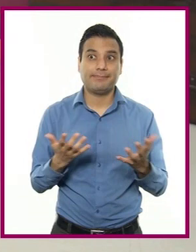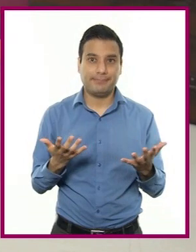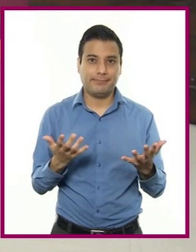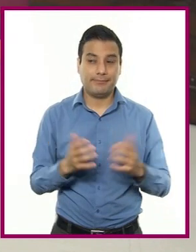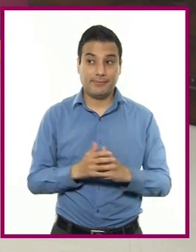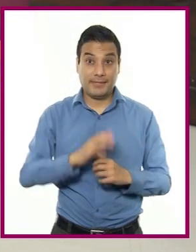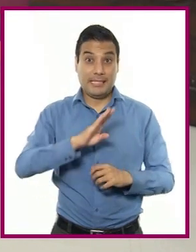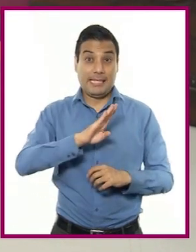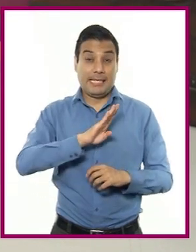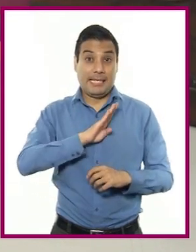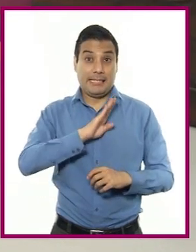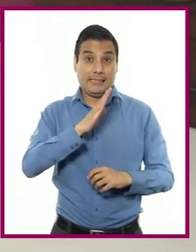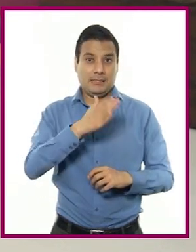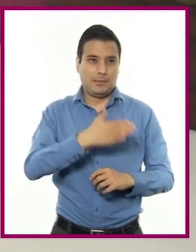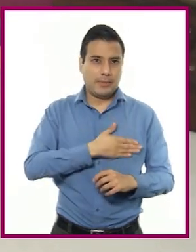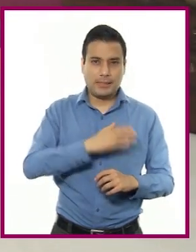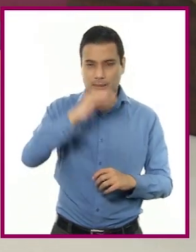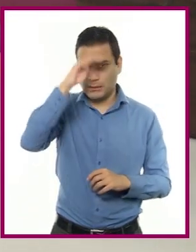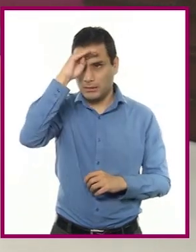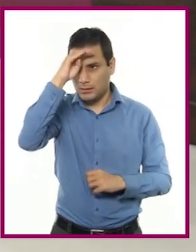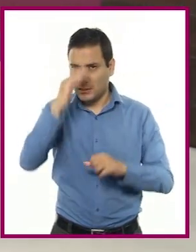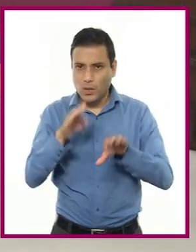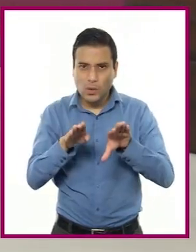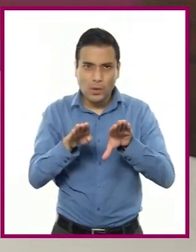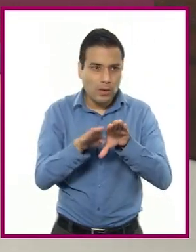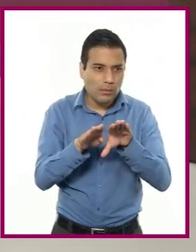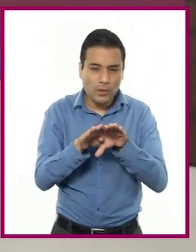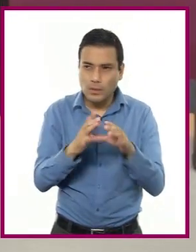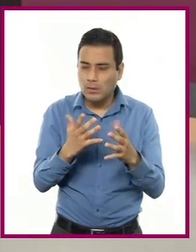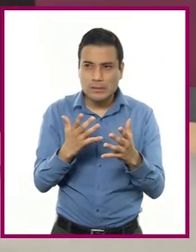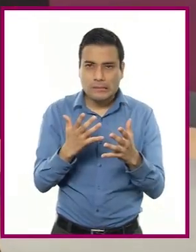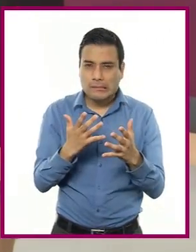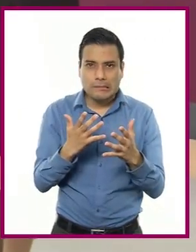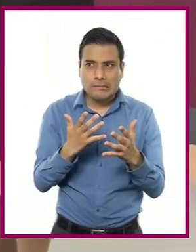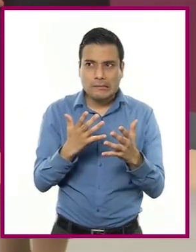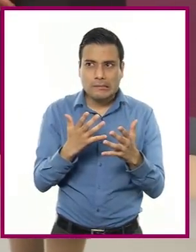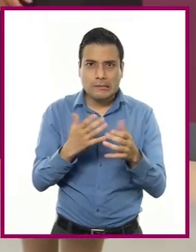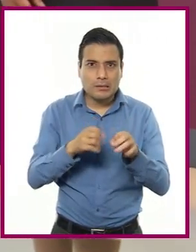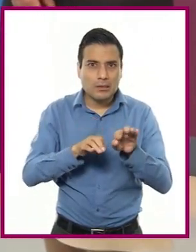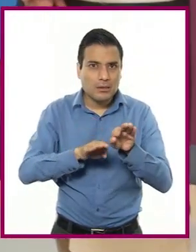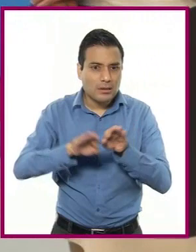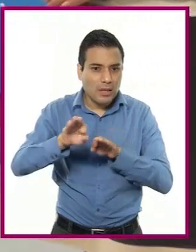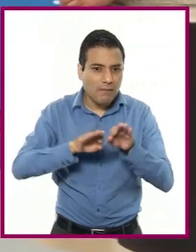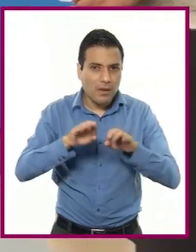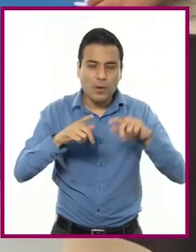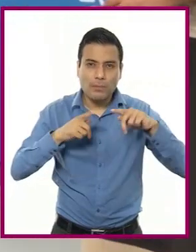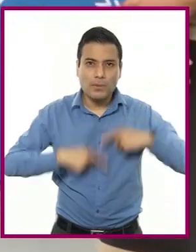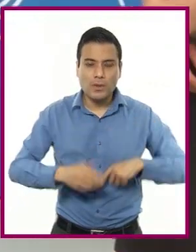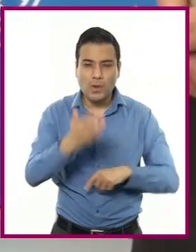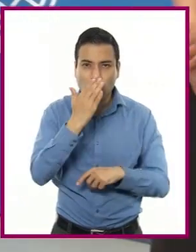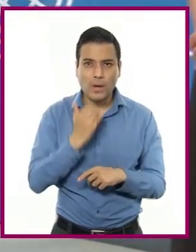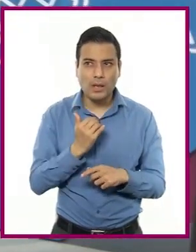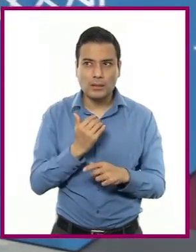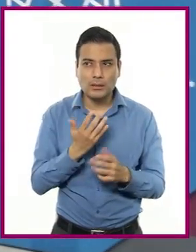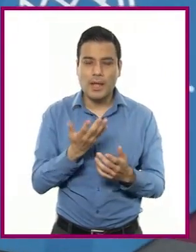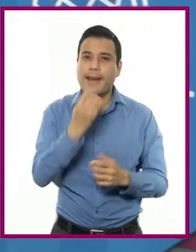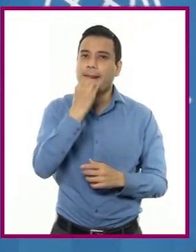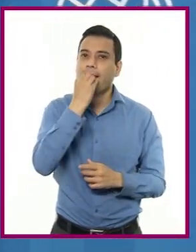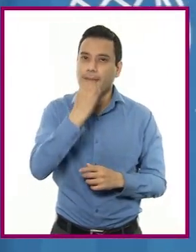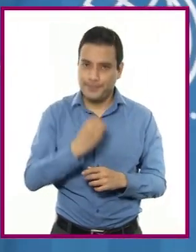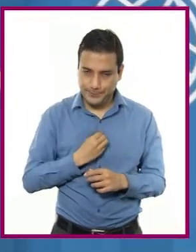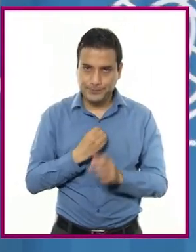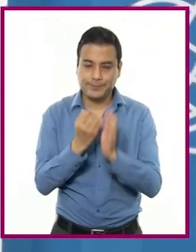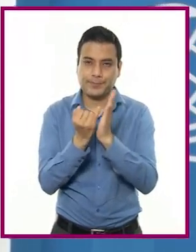los españoles de la colonia escasez en las fuentes de fuerza de trabajo, falta que fue compensada con